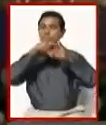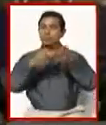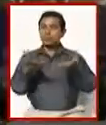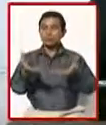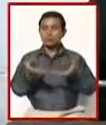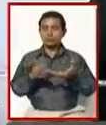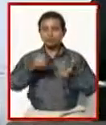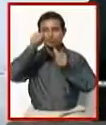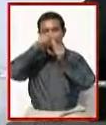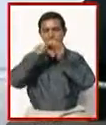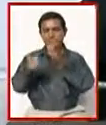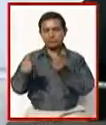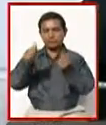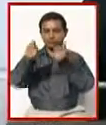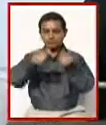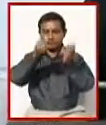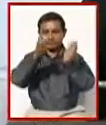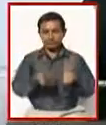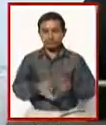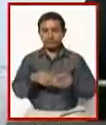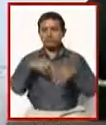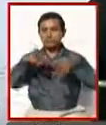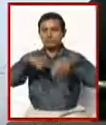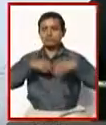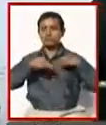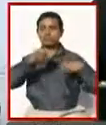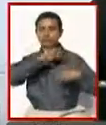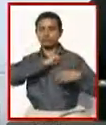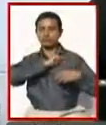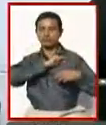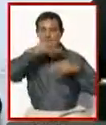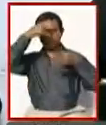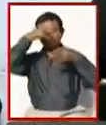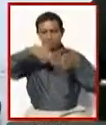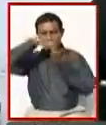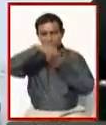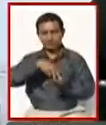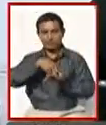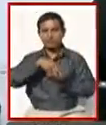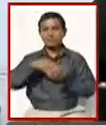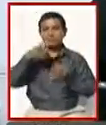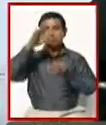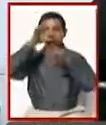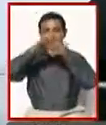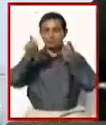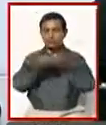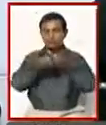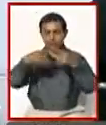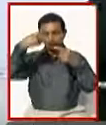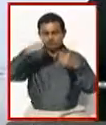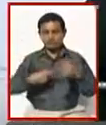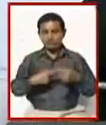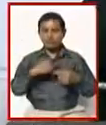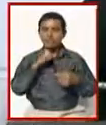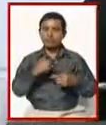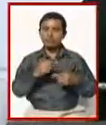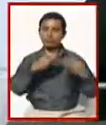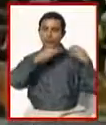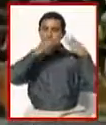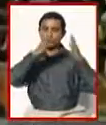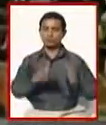queremos que cada bautizado tome conciencia firme de que como tal es